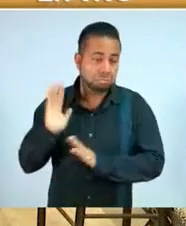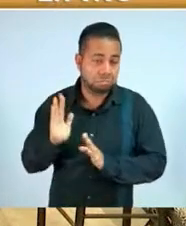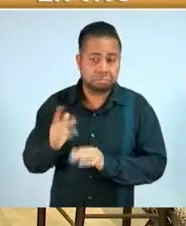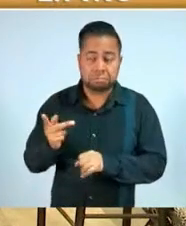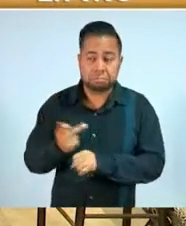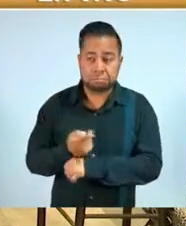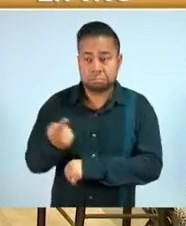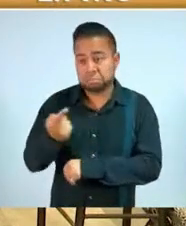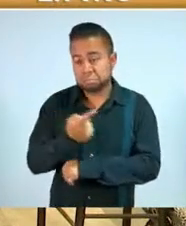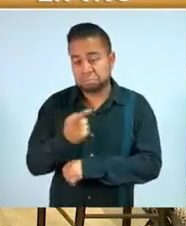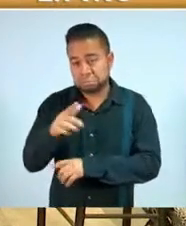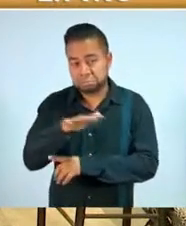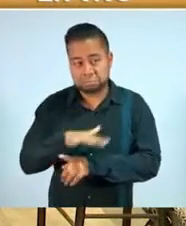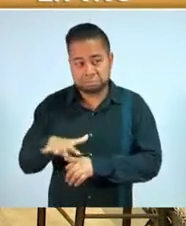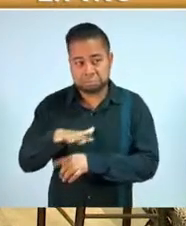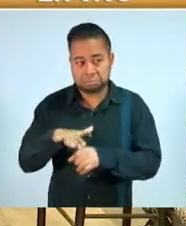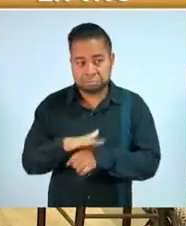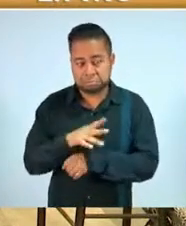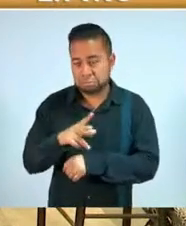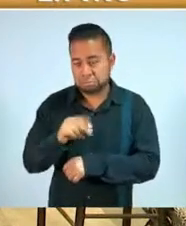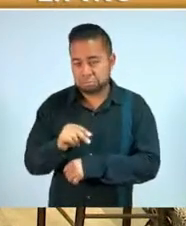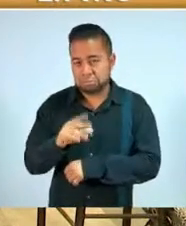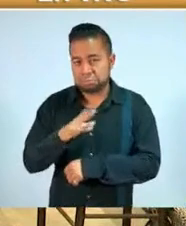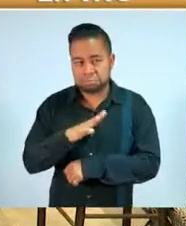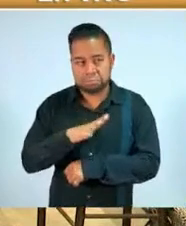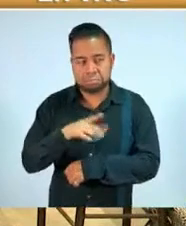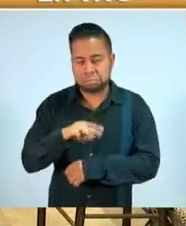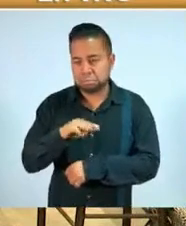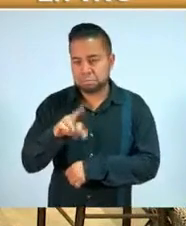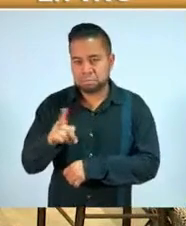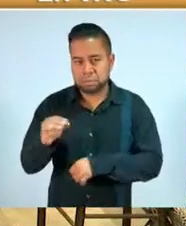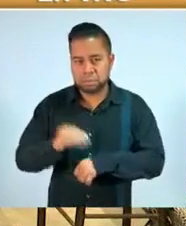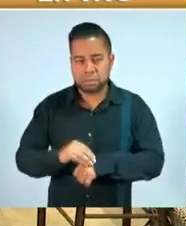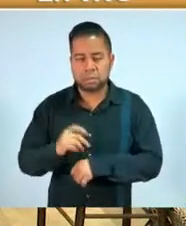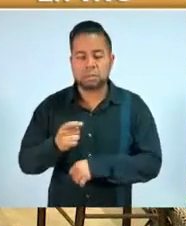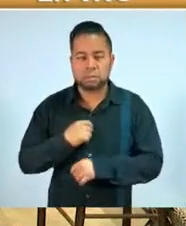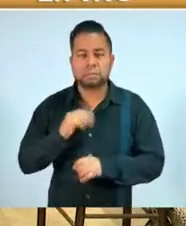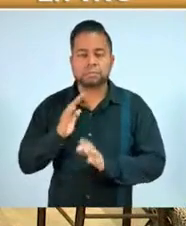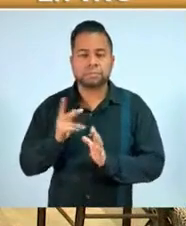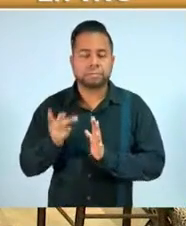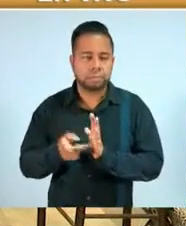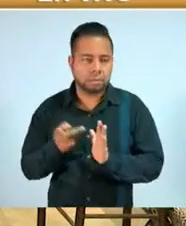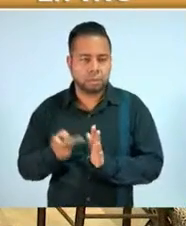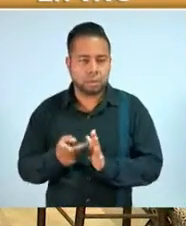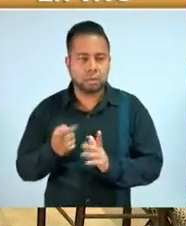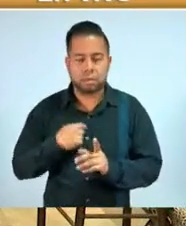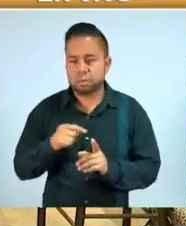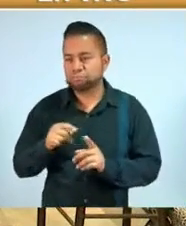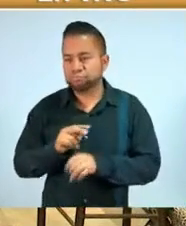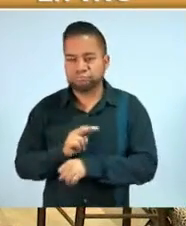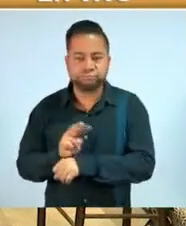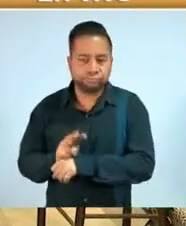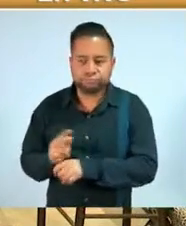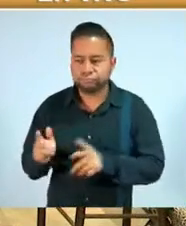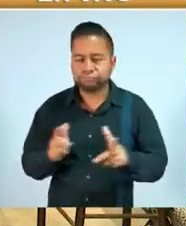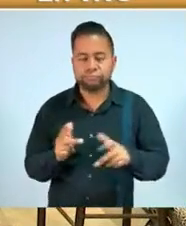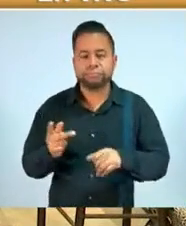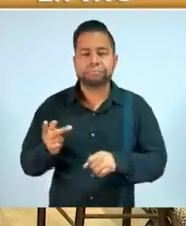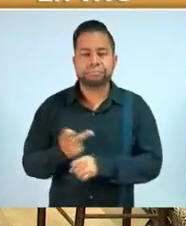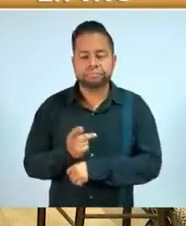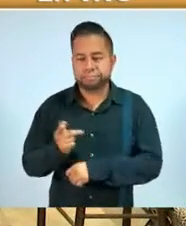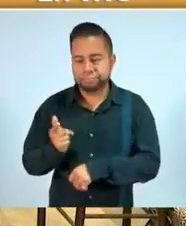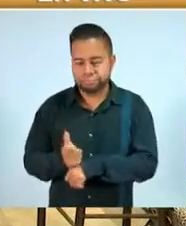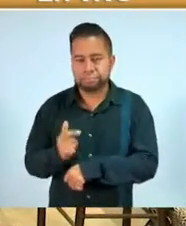qué está pasando en esa zona y por qué no está lo que es el Ministerio Público. Sí me ha tocado a veces en su momento hacer unos recorridos y en su momento sí se